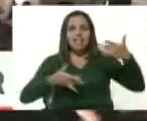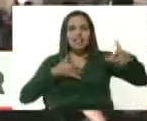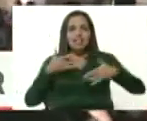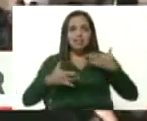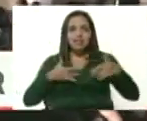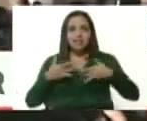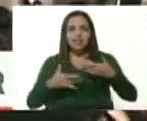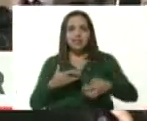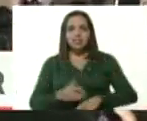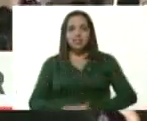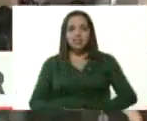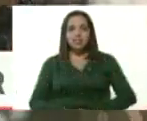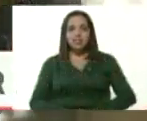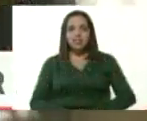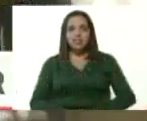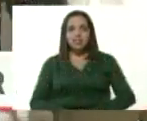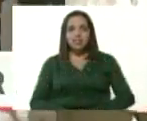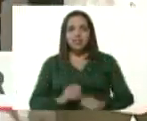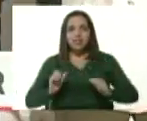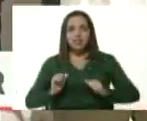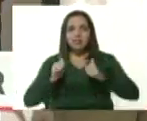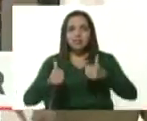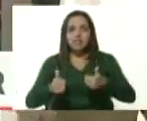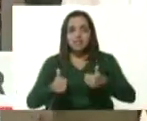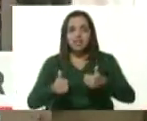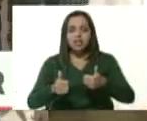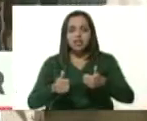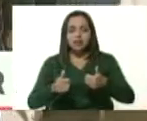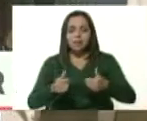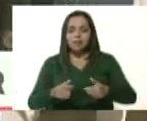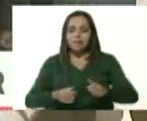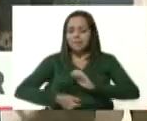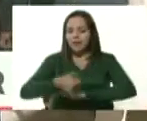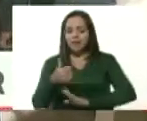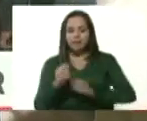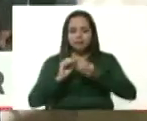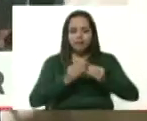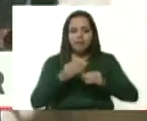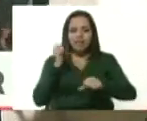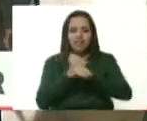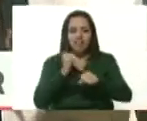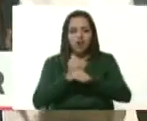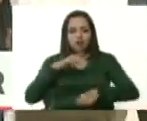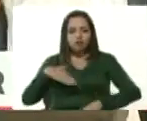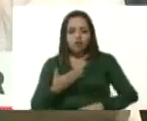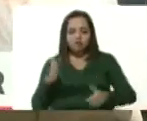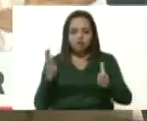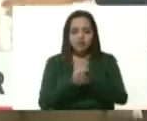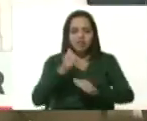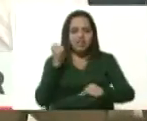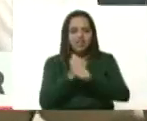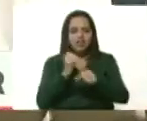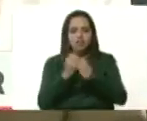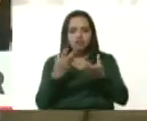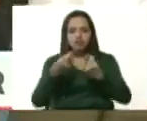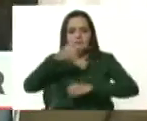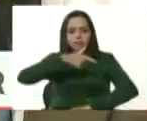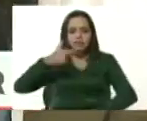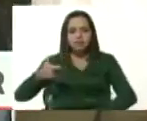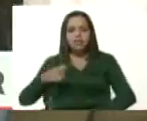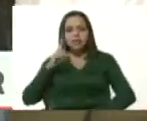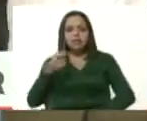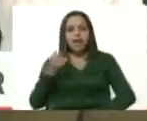actividad que va a tener con la generación de empleo, que va a poder conseguírsele trabajo a mucha gente y se